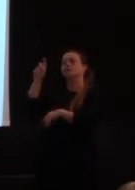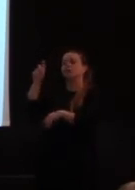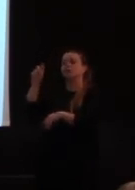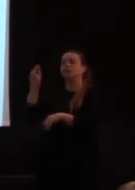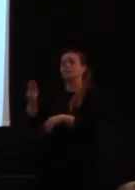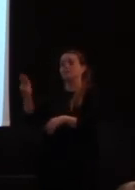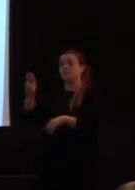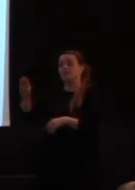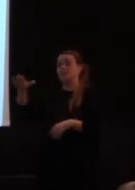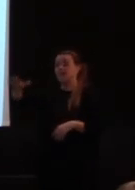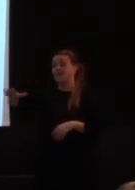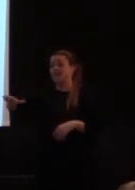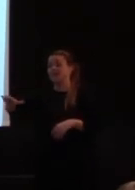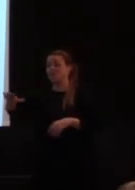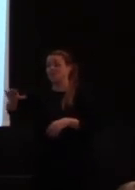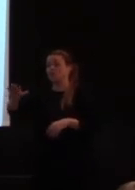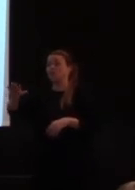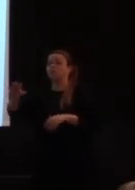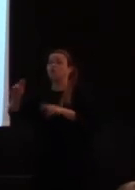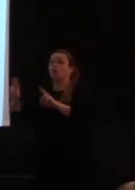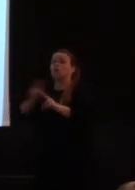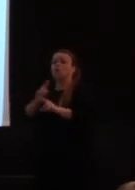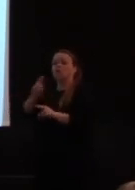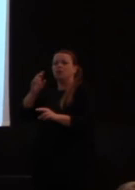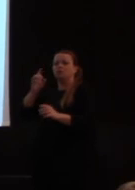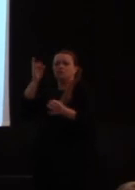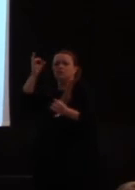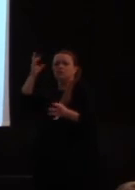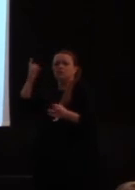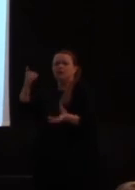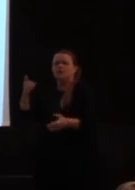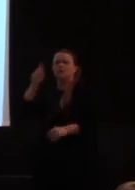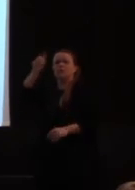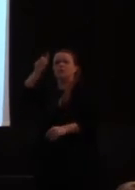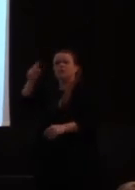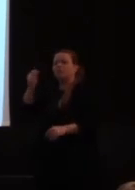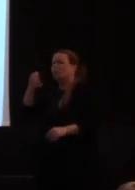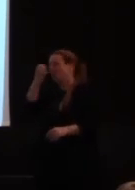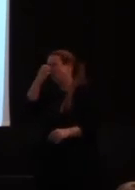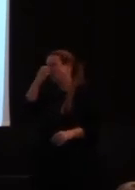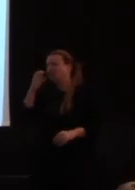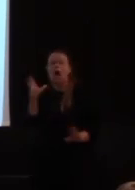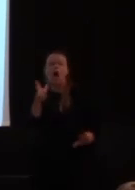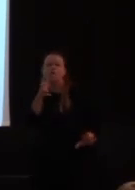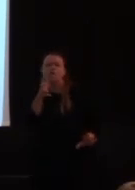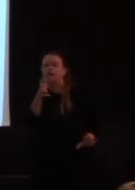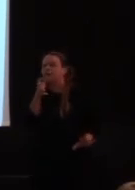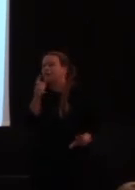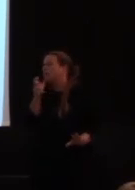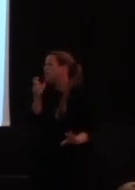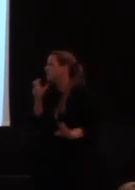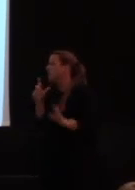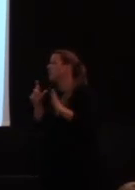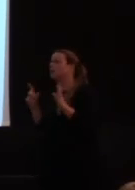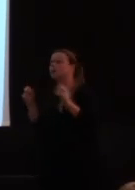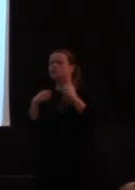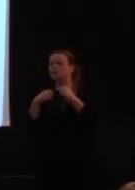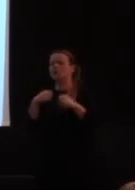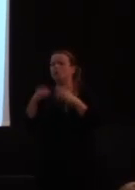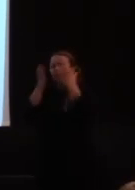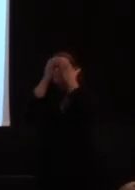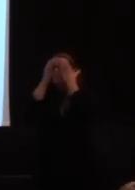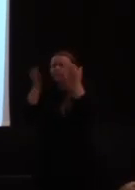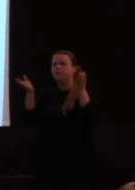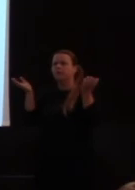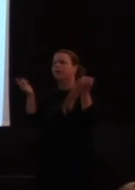niño, que es un disparate brutal, él, de una manera muy exagerada, un poco para la serie, dice, ¡uy, fatal, fatal! Se va tapando los ojos y haciendo